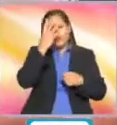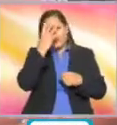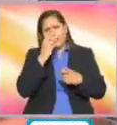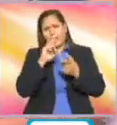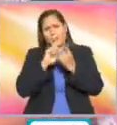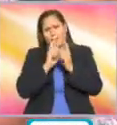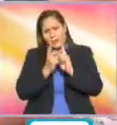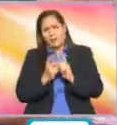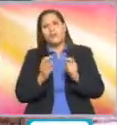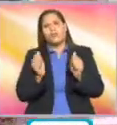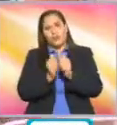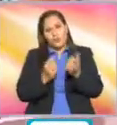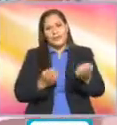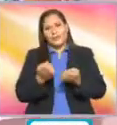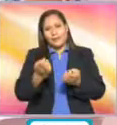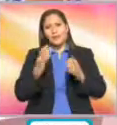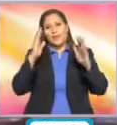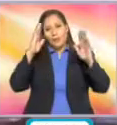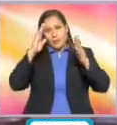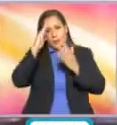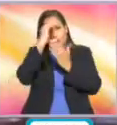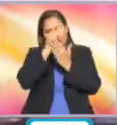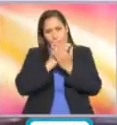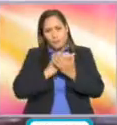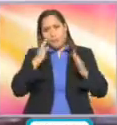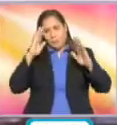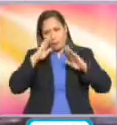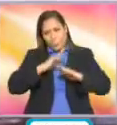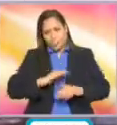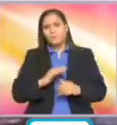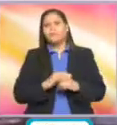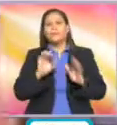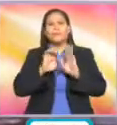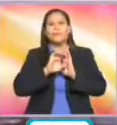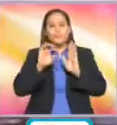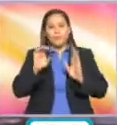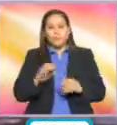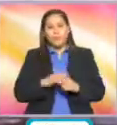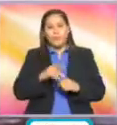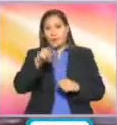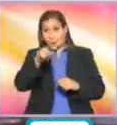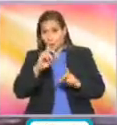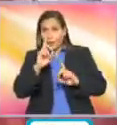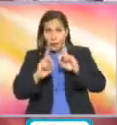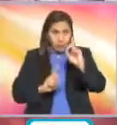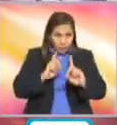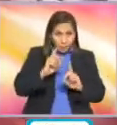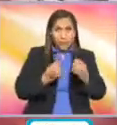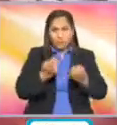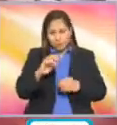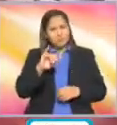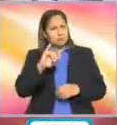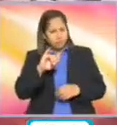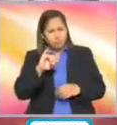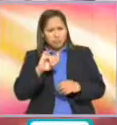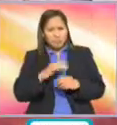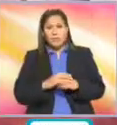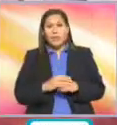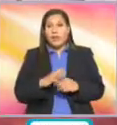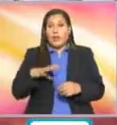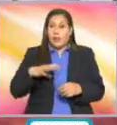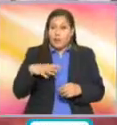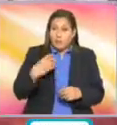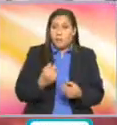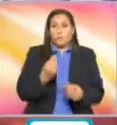Sí. ¿no? Ah, Así claro. Entonces, por ejemplo, no sé, ¿ustedes practican deporte? Sí, Sí. no Ok. tanto como quisiéramos, pero